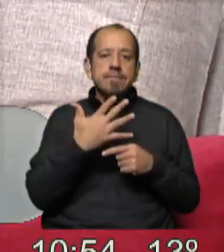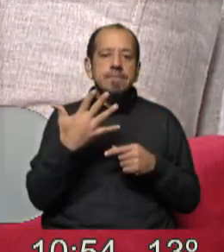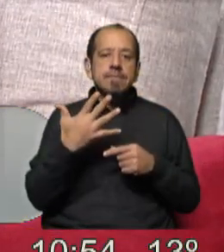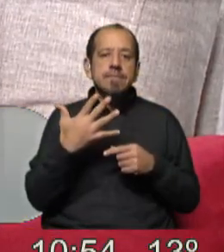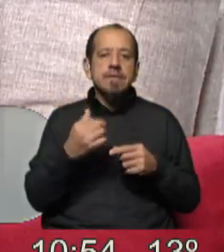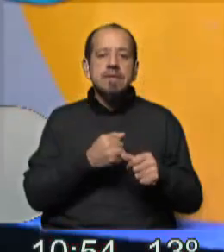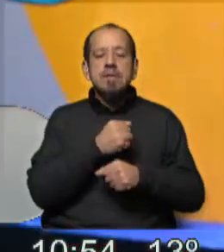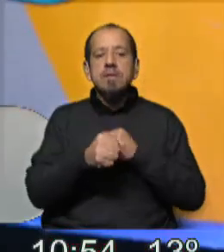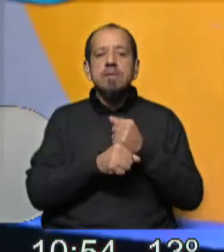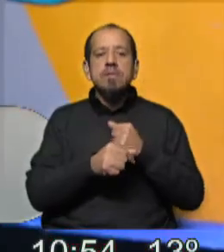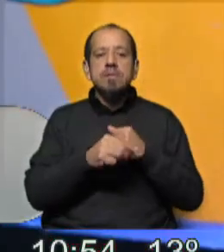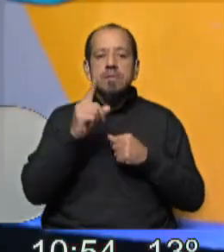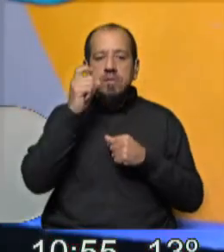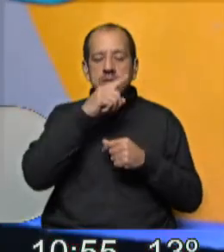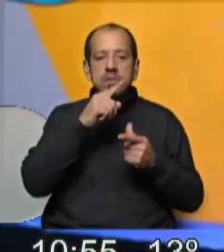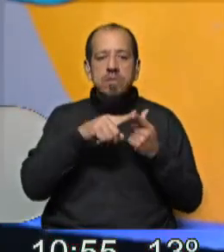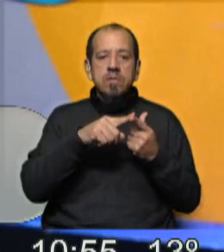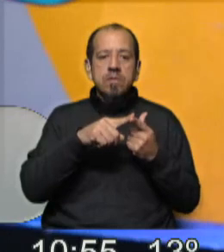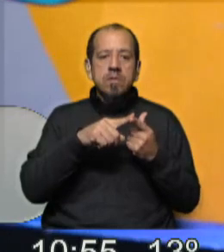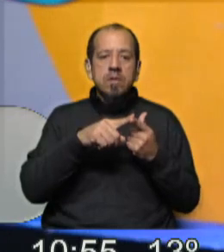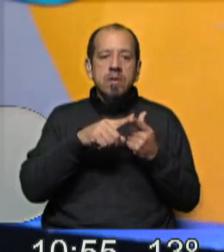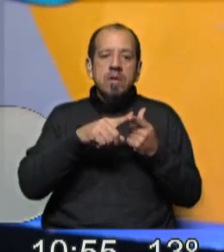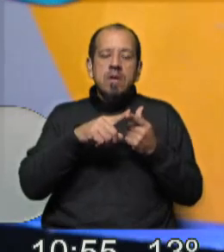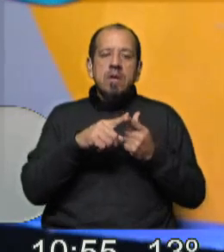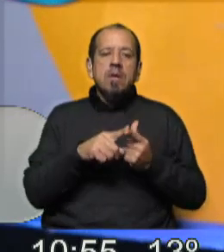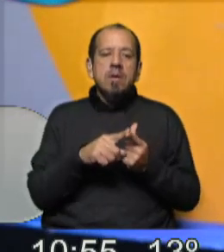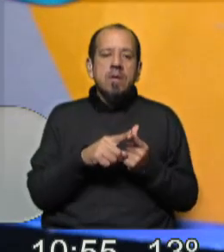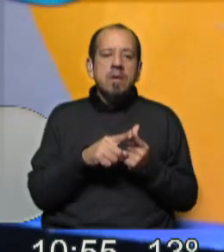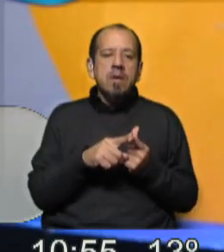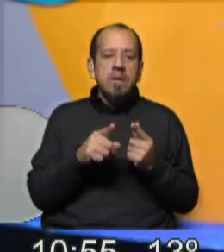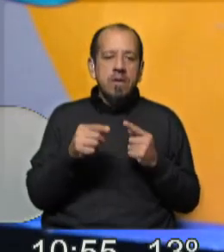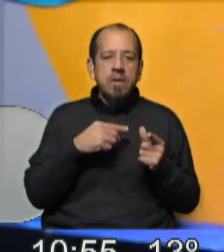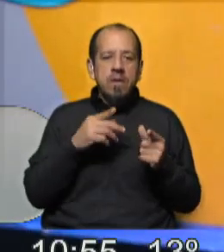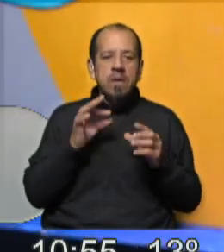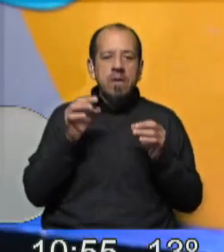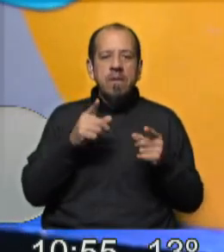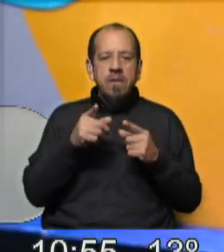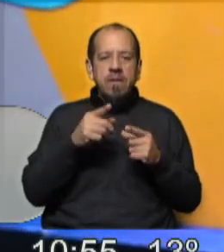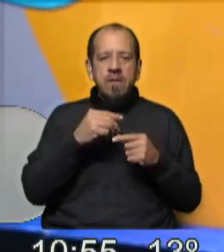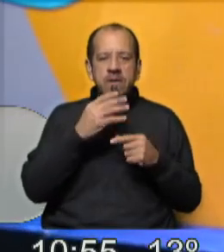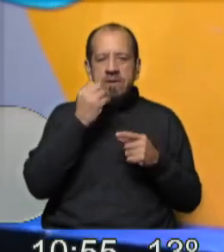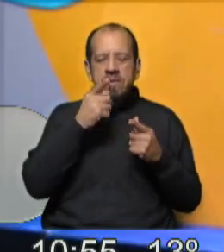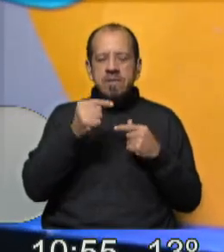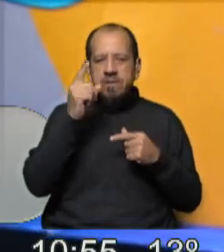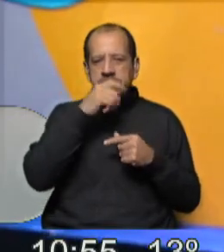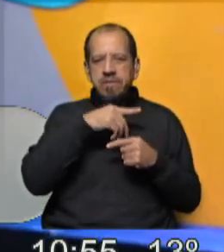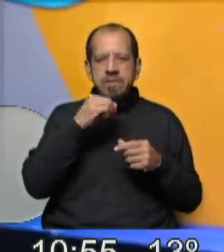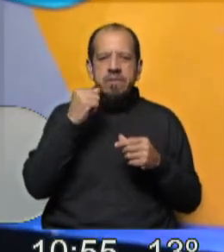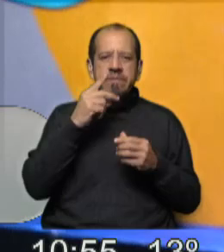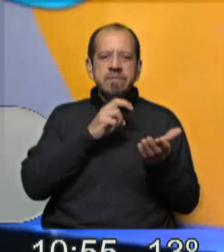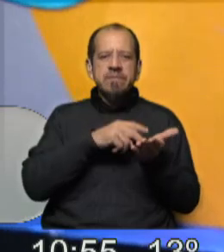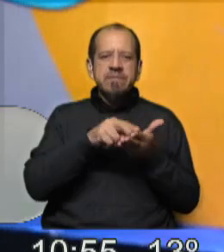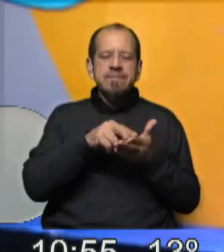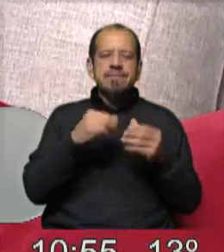Una gira de 35 años. En Tacuarembó, en Flores. Digo para que la gente vaya estando atenta porque va a llegar en algún momento a Flores, Florida, Tacuarembó, Salto, Paysandú, Río Negro,